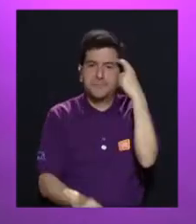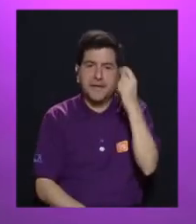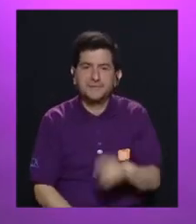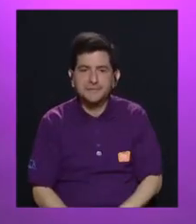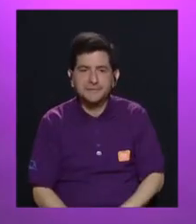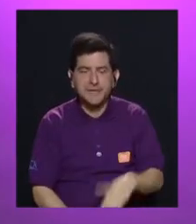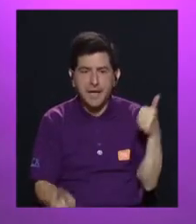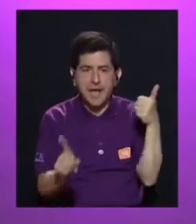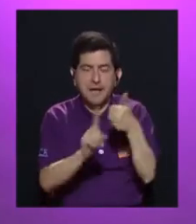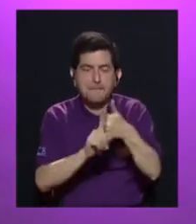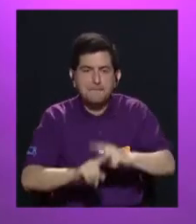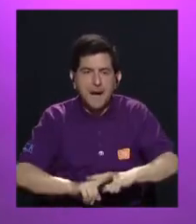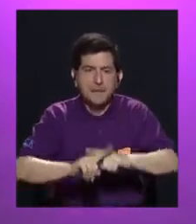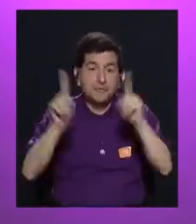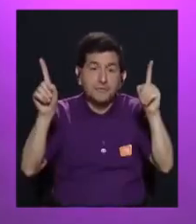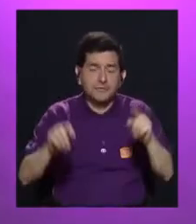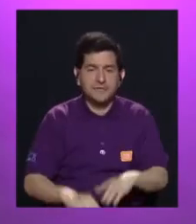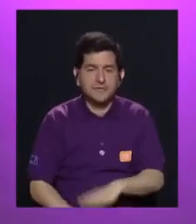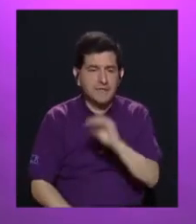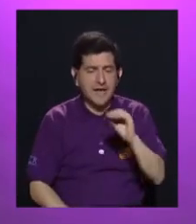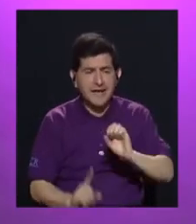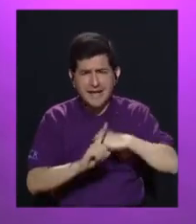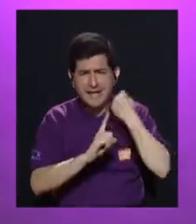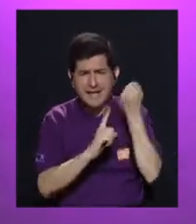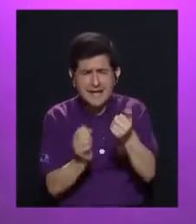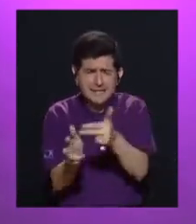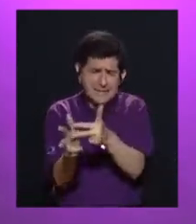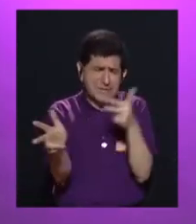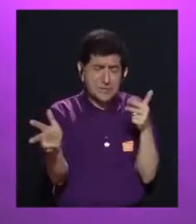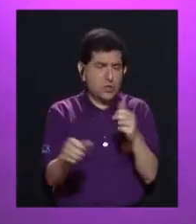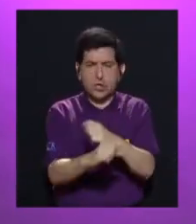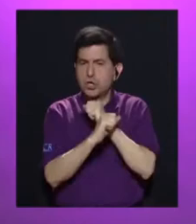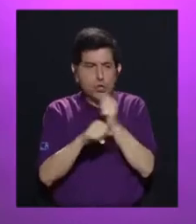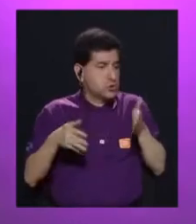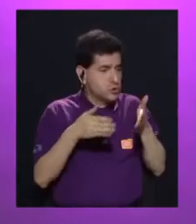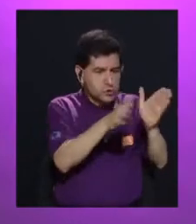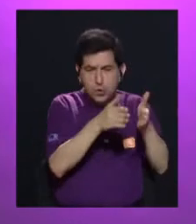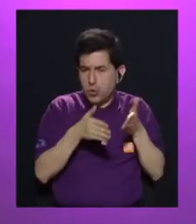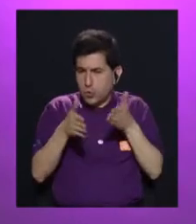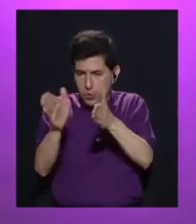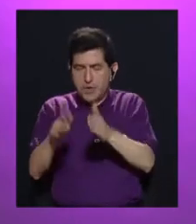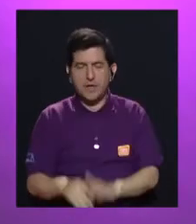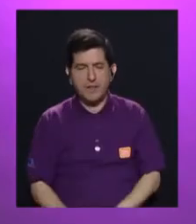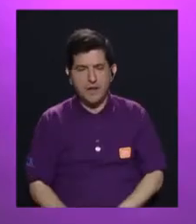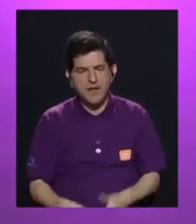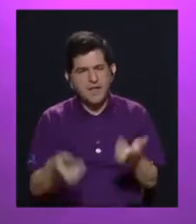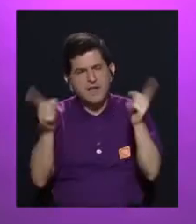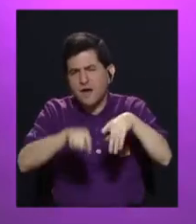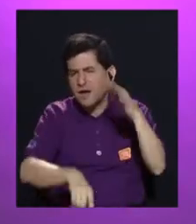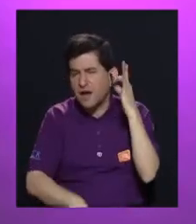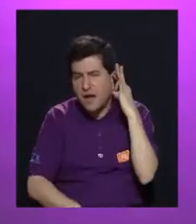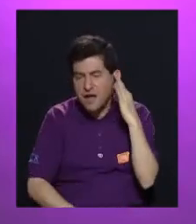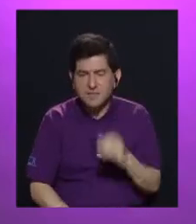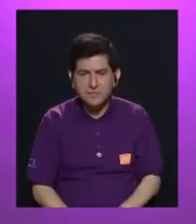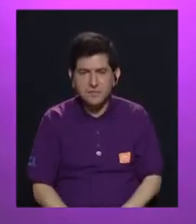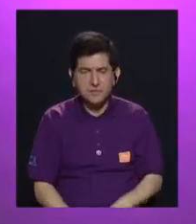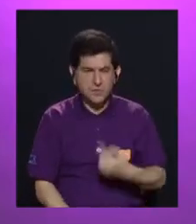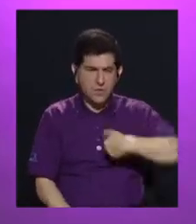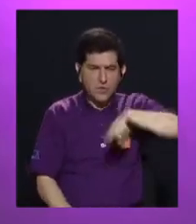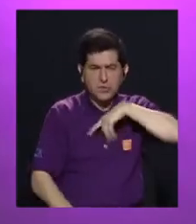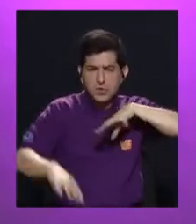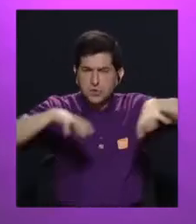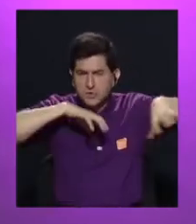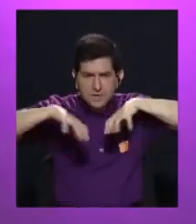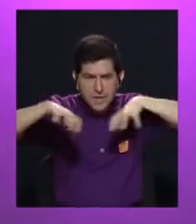diferencial que tienen las presas y el congestionamiento vial y la inseguridad en las calles para las mujeres verdad para nuestras rutas de desplazamiento